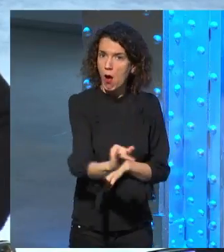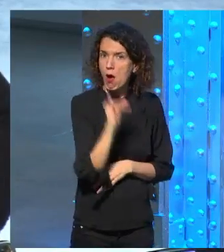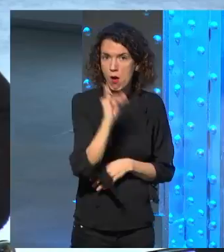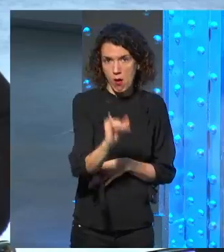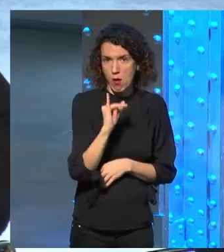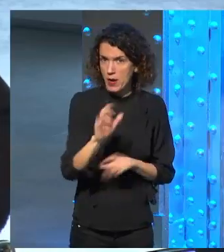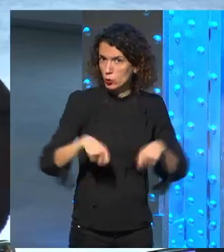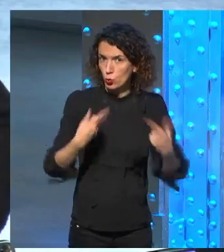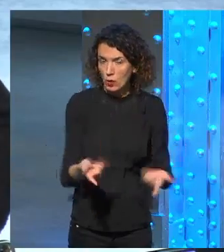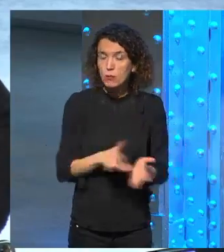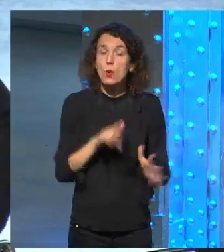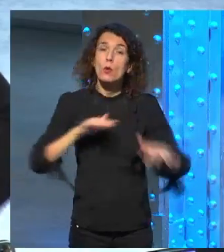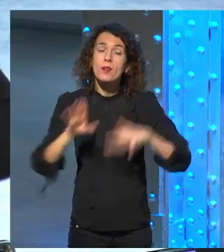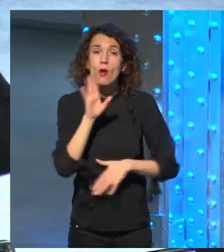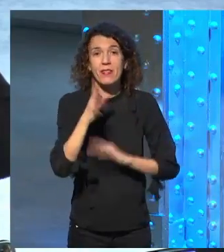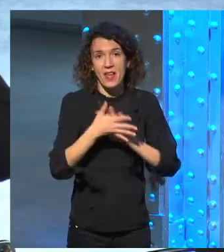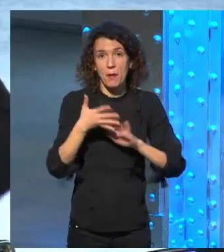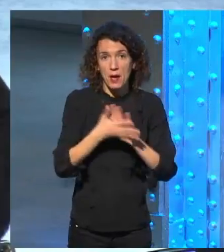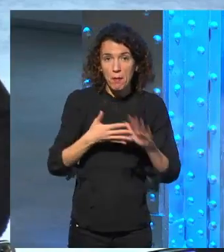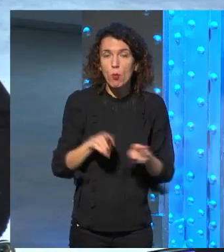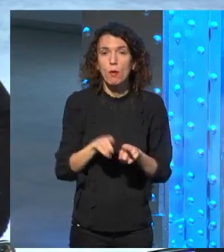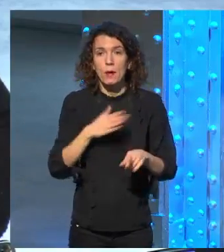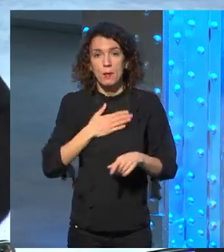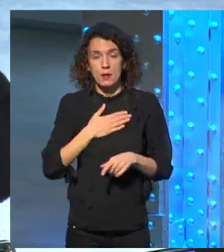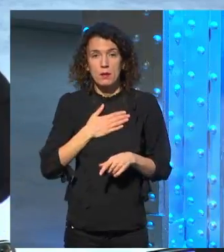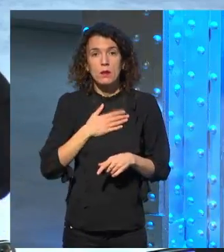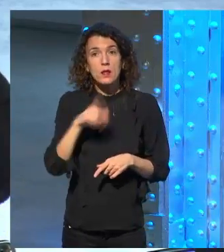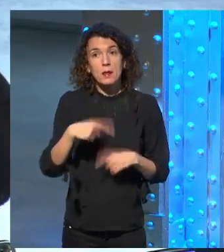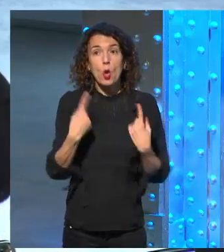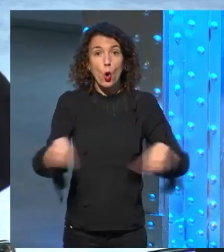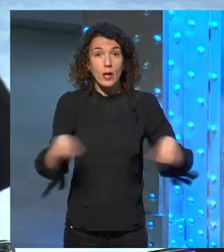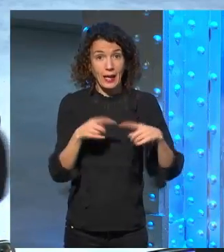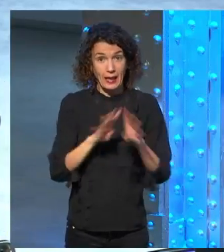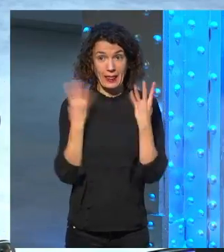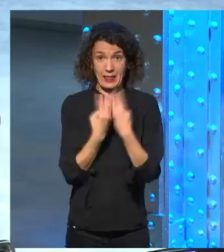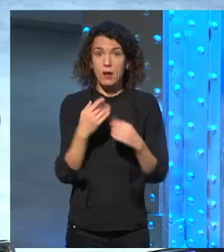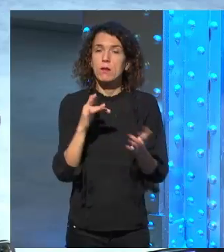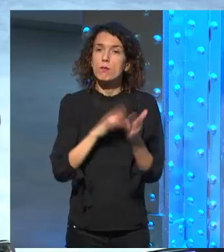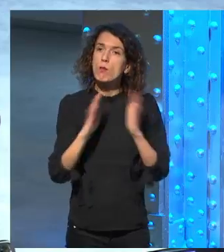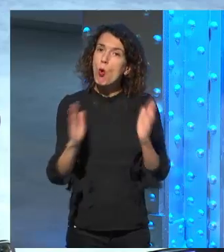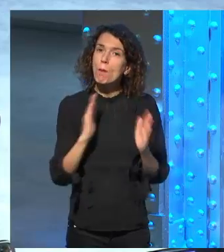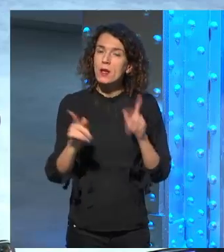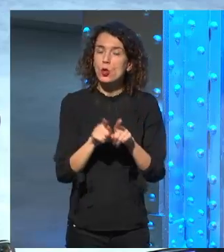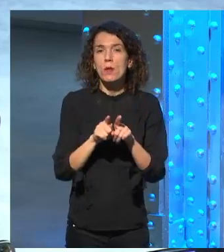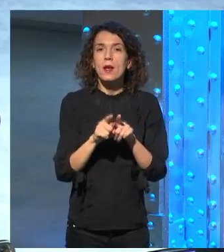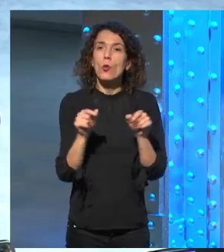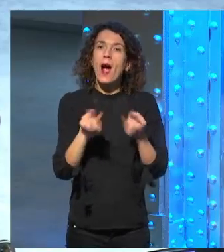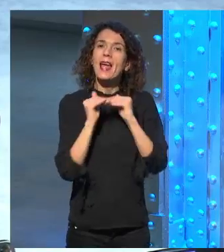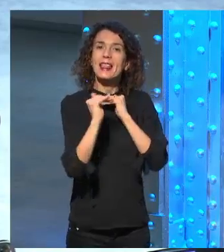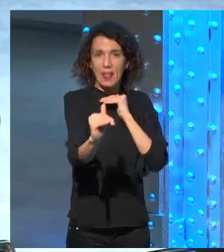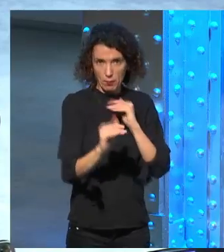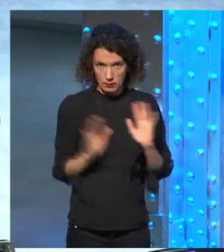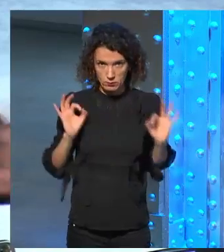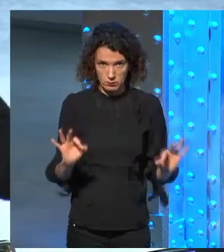pues el principio de este movimiento que hablábamos, evidentemente para mí, para la orquesta en ese momento, debe ser algo que sea muy estable, ¿no? Necesita